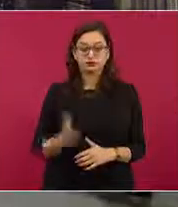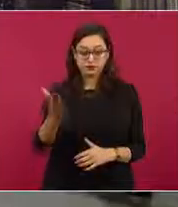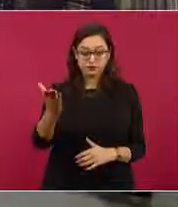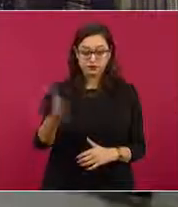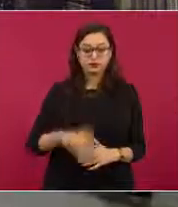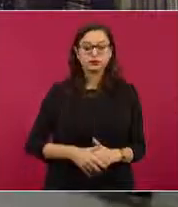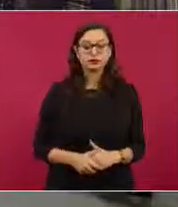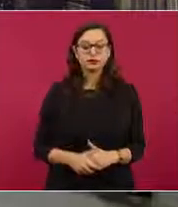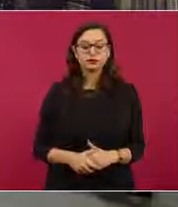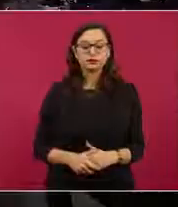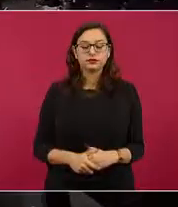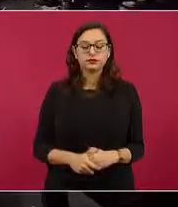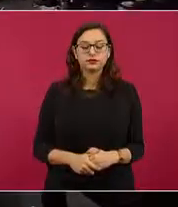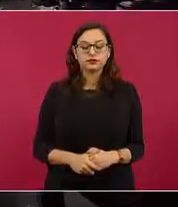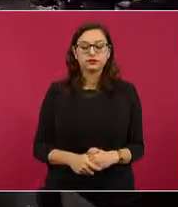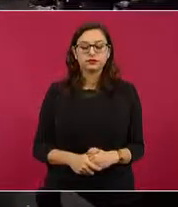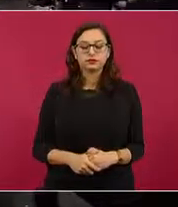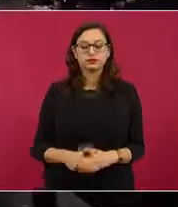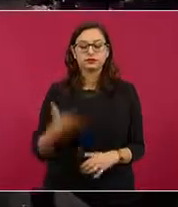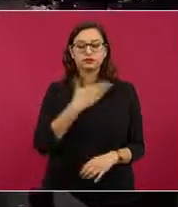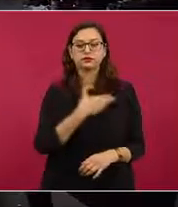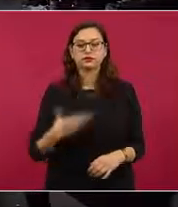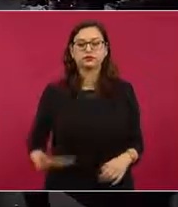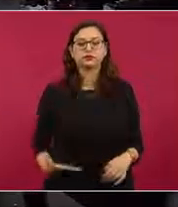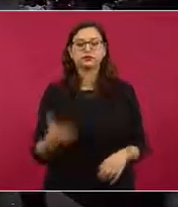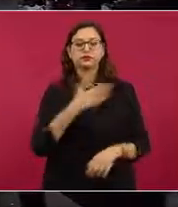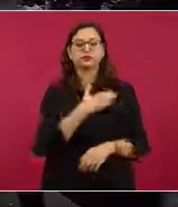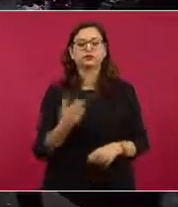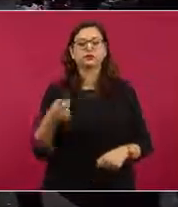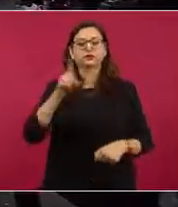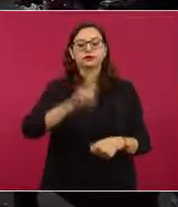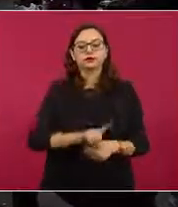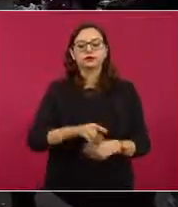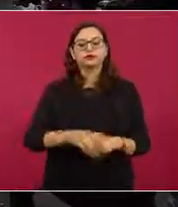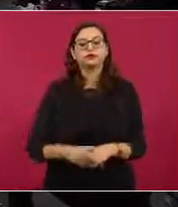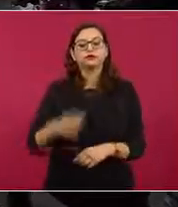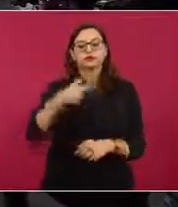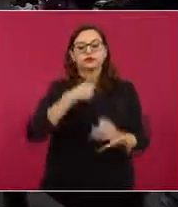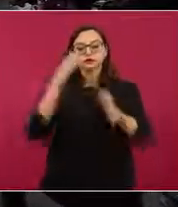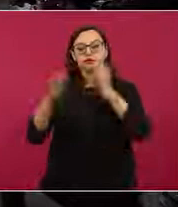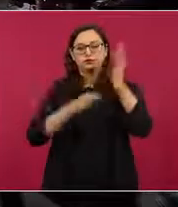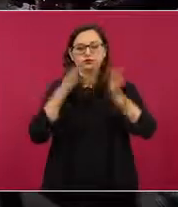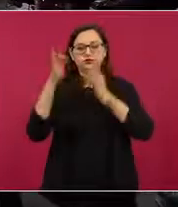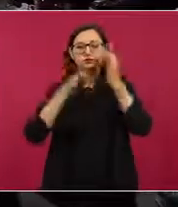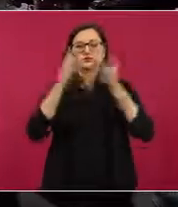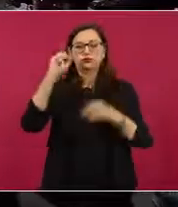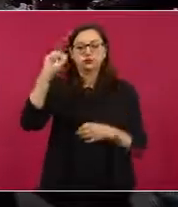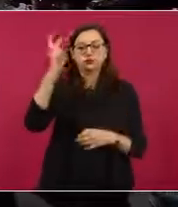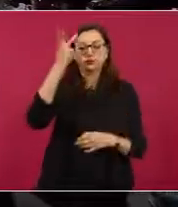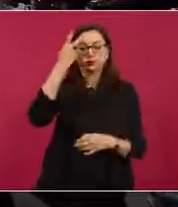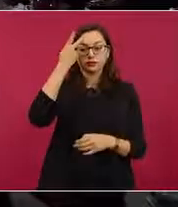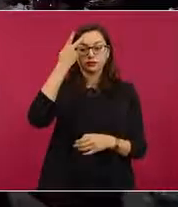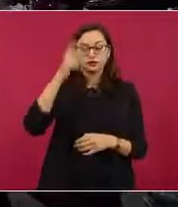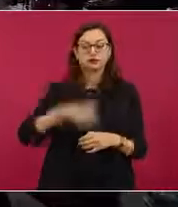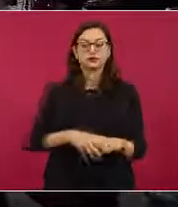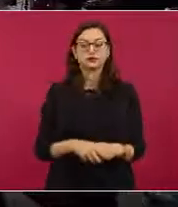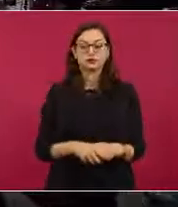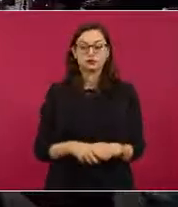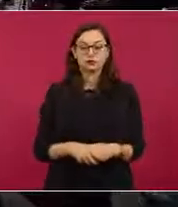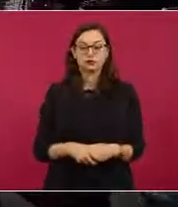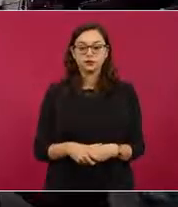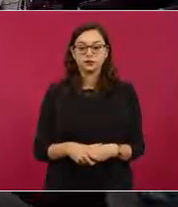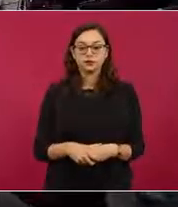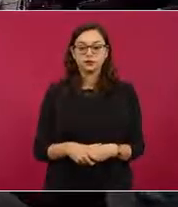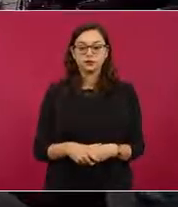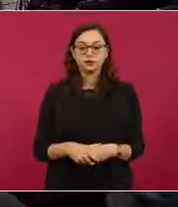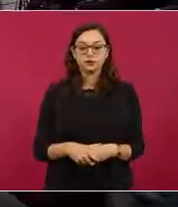Adelante. Presidente, muy buenos días. Omar Niño, de O Noticias, de San Luis Potosí. Mi primera pregunta